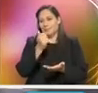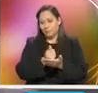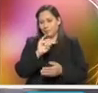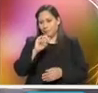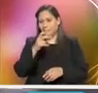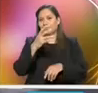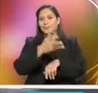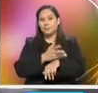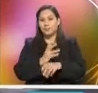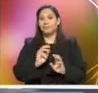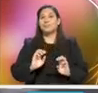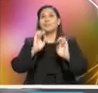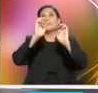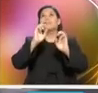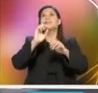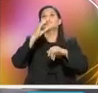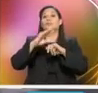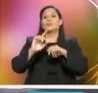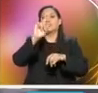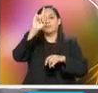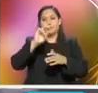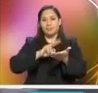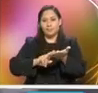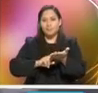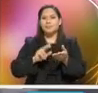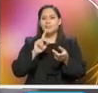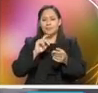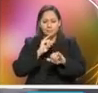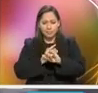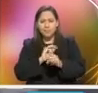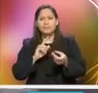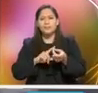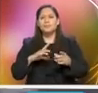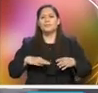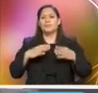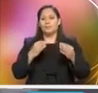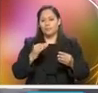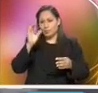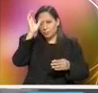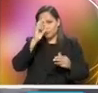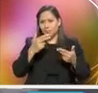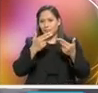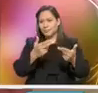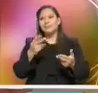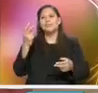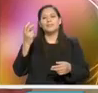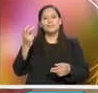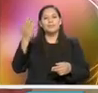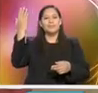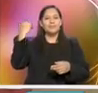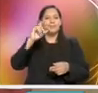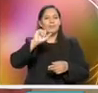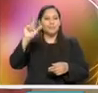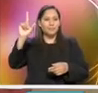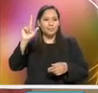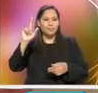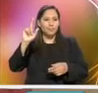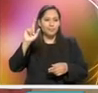azoteas verdes, la verdad es que buscando en internet dónde estaban los orígenes, bueno, pues se remontan incluso a estos